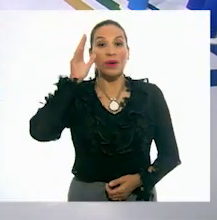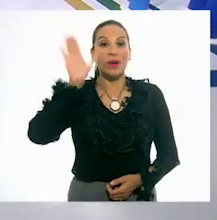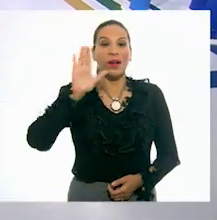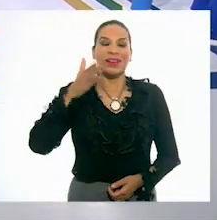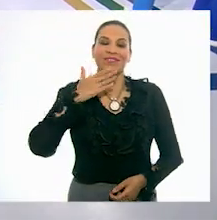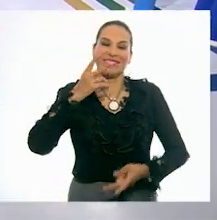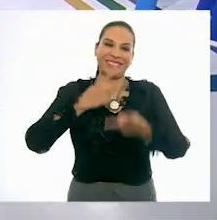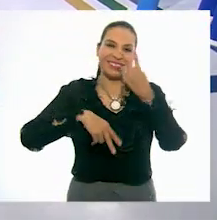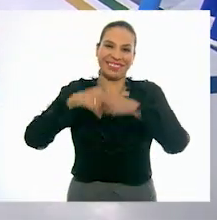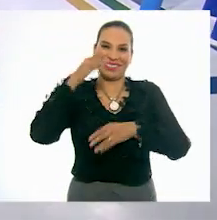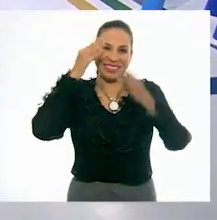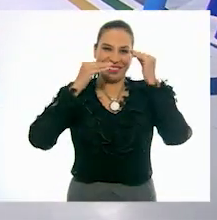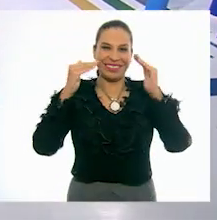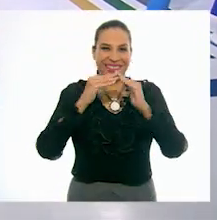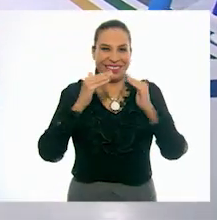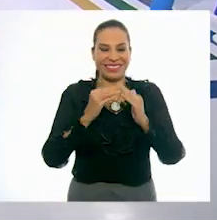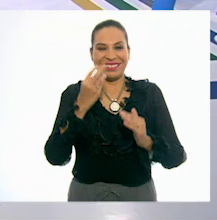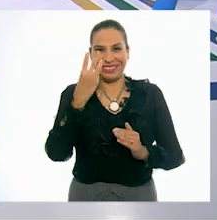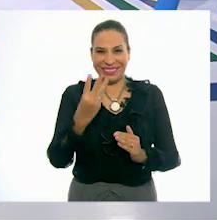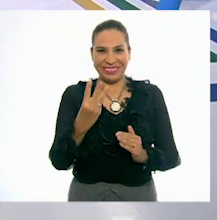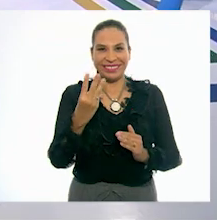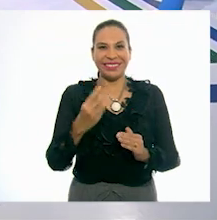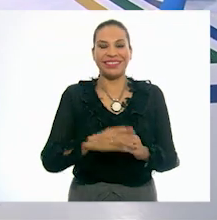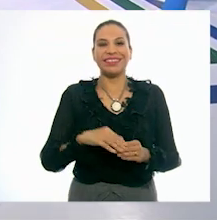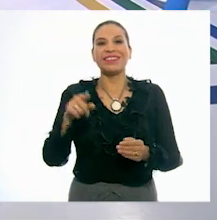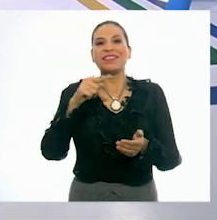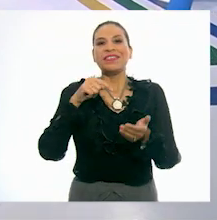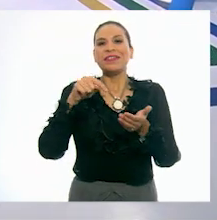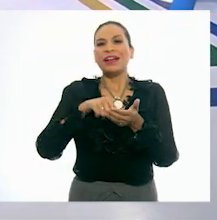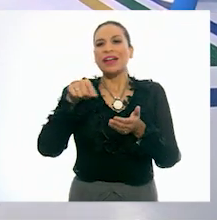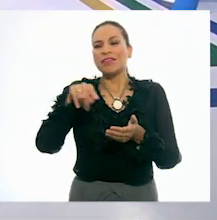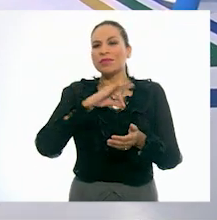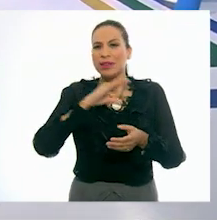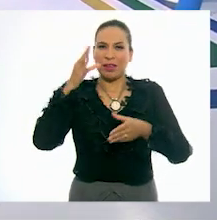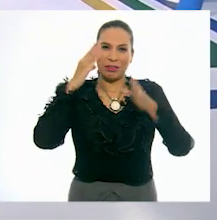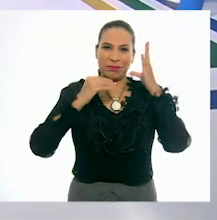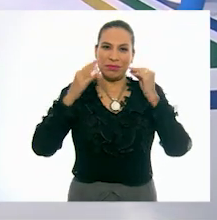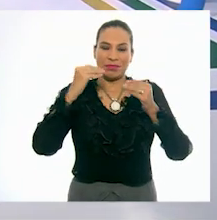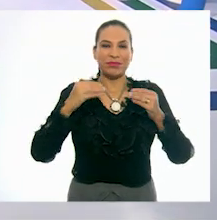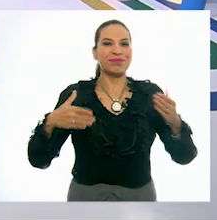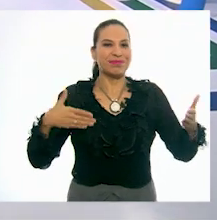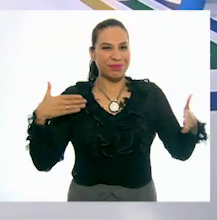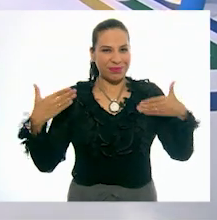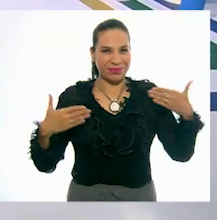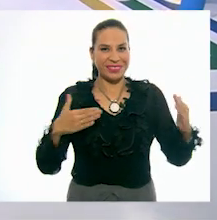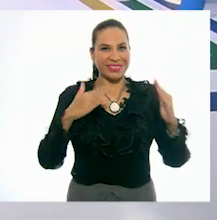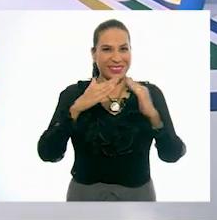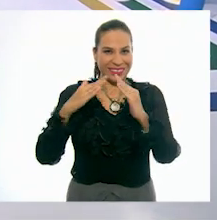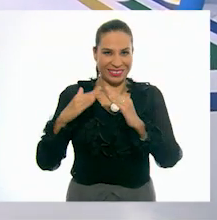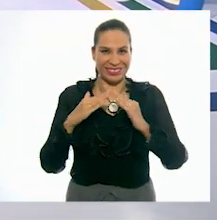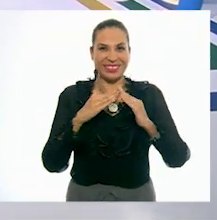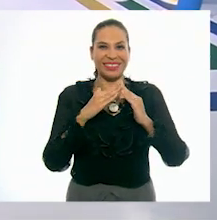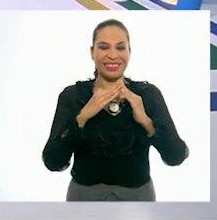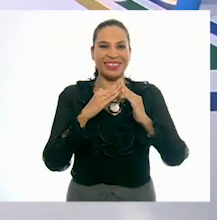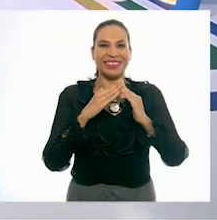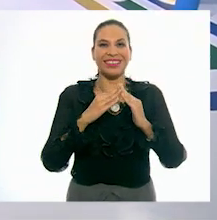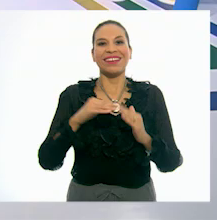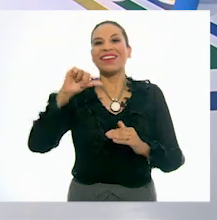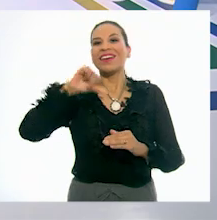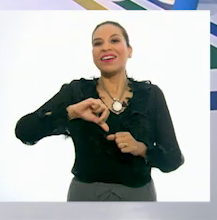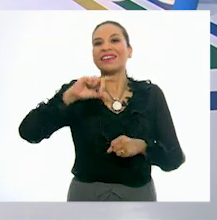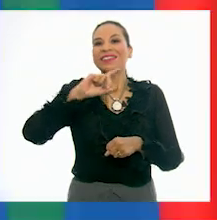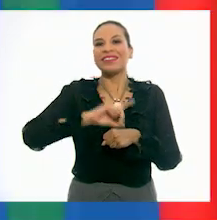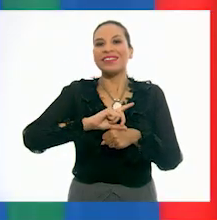les damos la bienvenida a Aprende en Casa 3, un espacio en el que vamos a aprender y a divertirnos desde nuestros hogares. Y el día